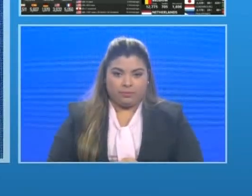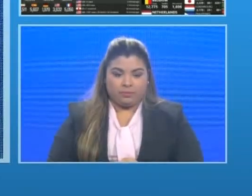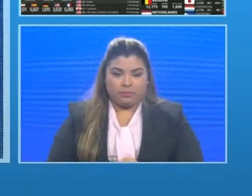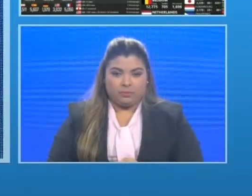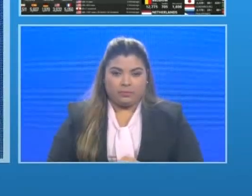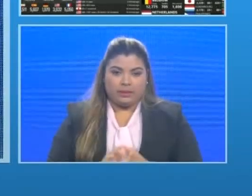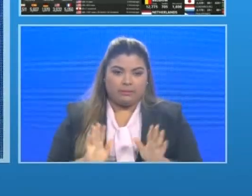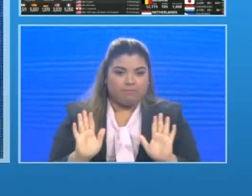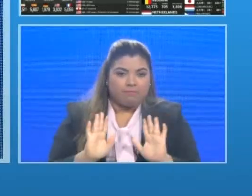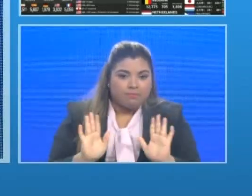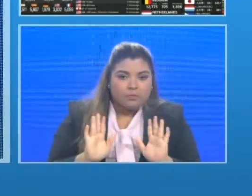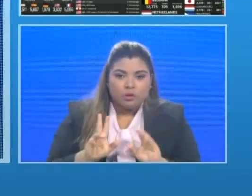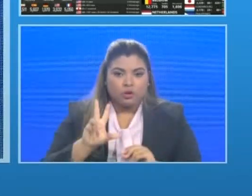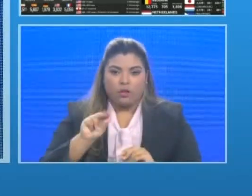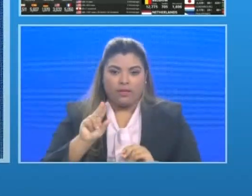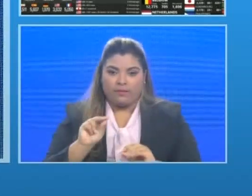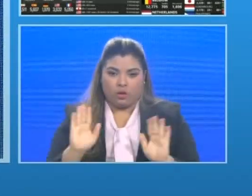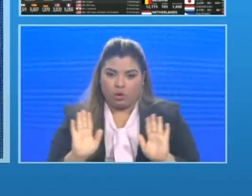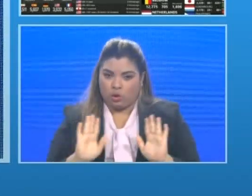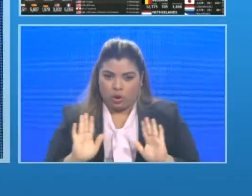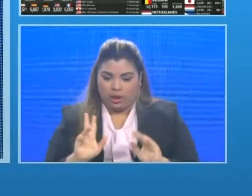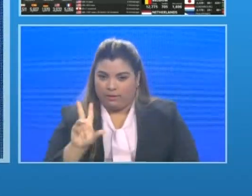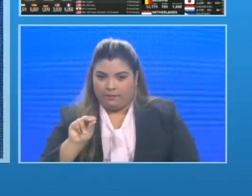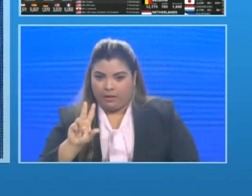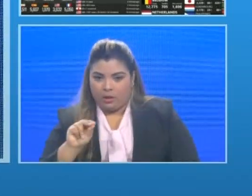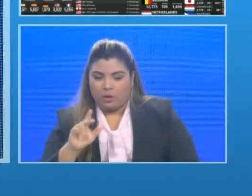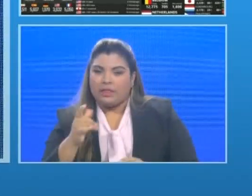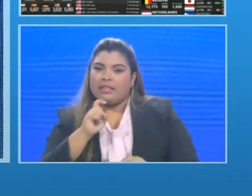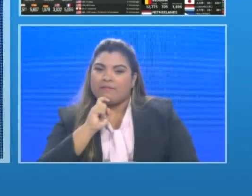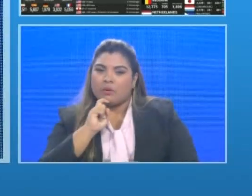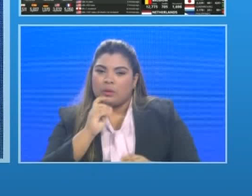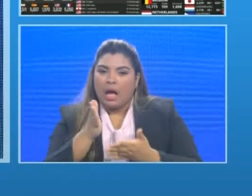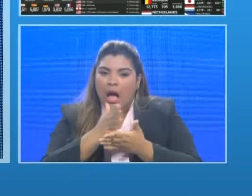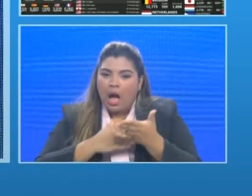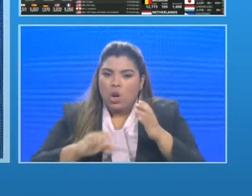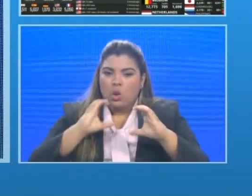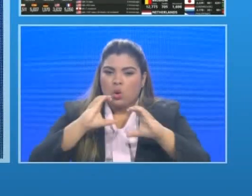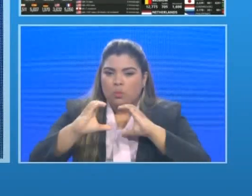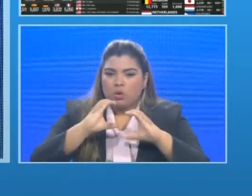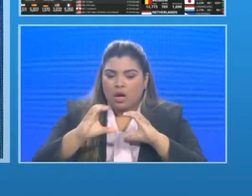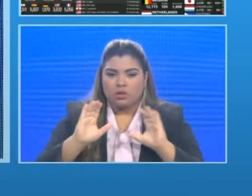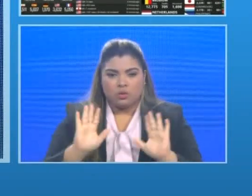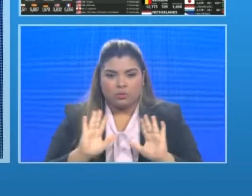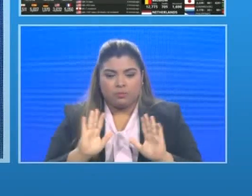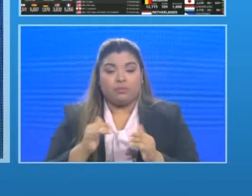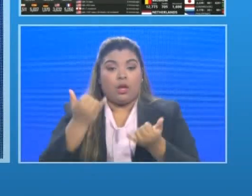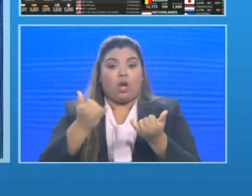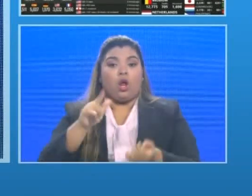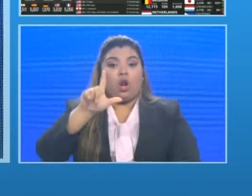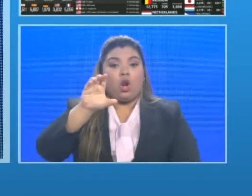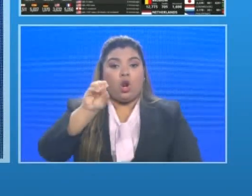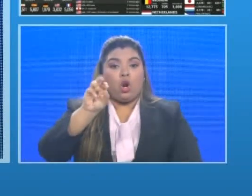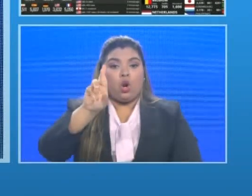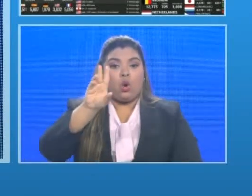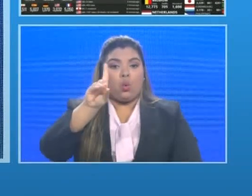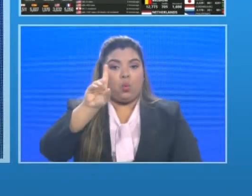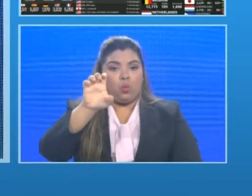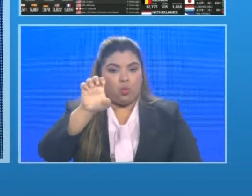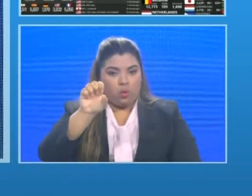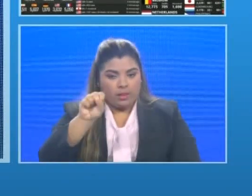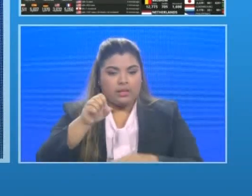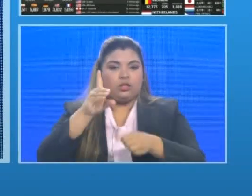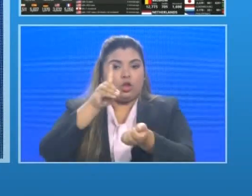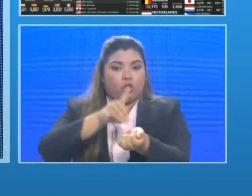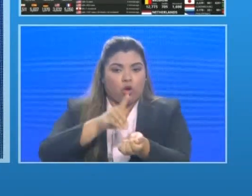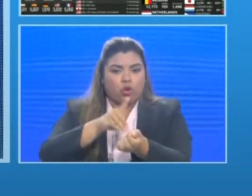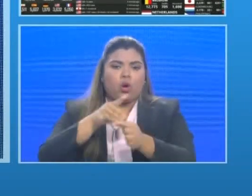tenemos un problema de dificultad en el contacto, en la comunicación, y entonces vamos a adelantar con la doctora Lourdes. Muy rápidamente, la doctora nos